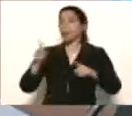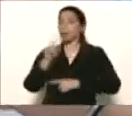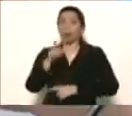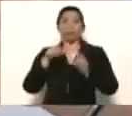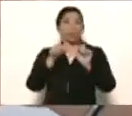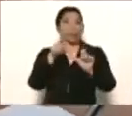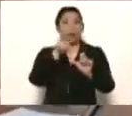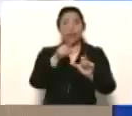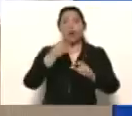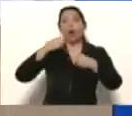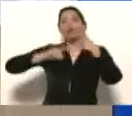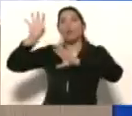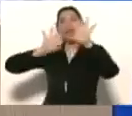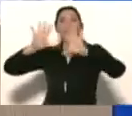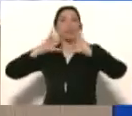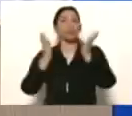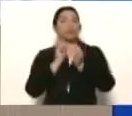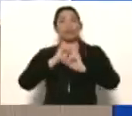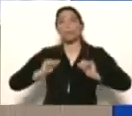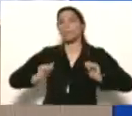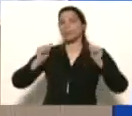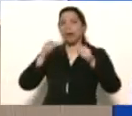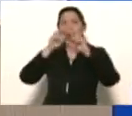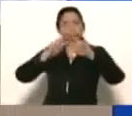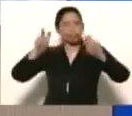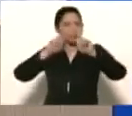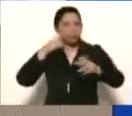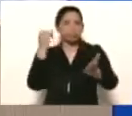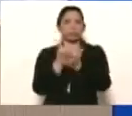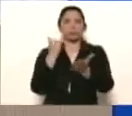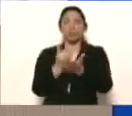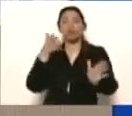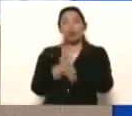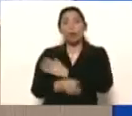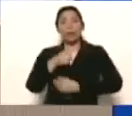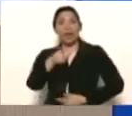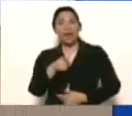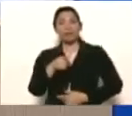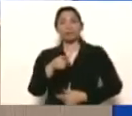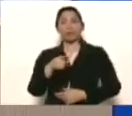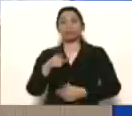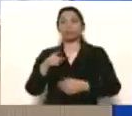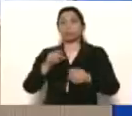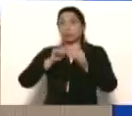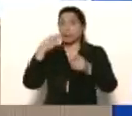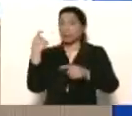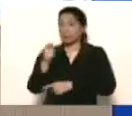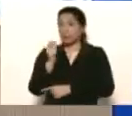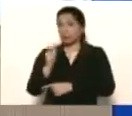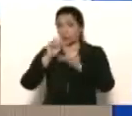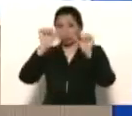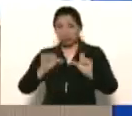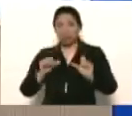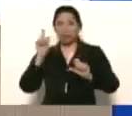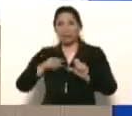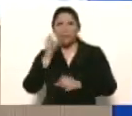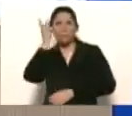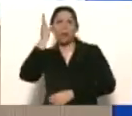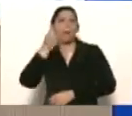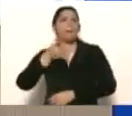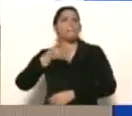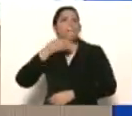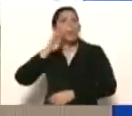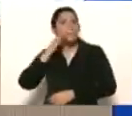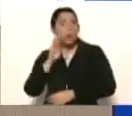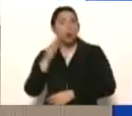en otros países del mundo ya está empezando a experimentar con este tipo de esquema son mucho menos de la respuesta el creador de facebook mark